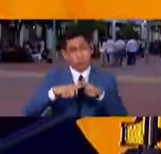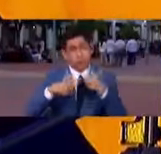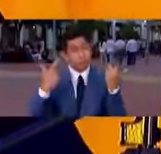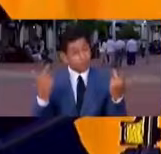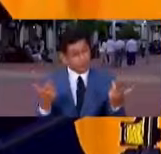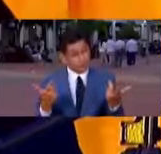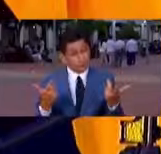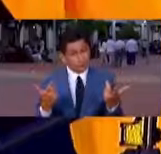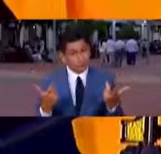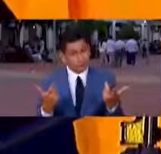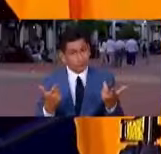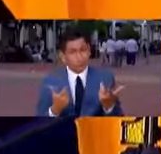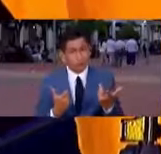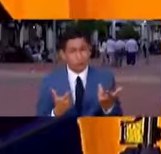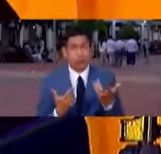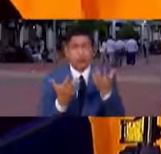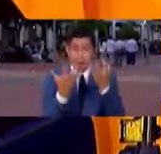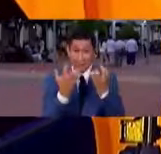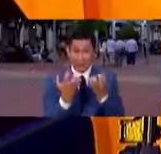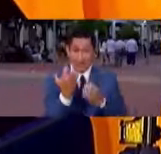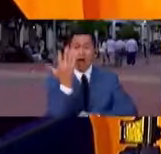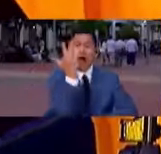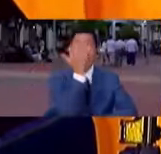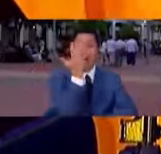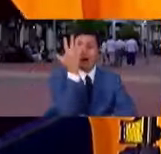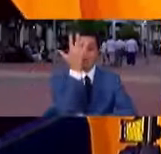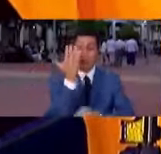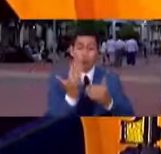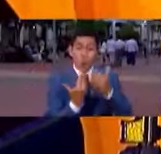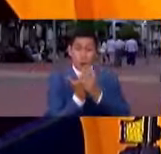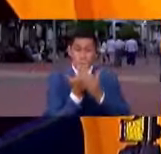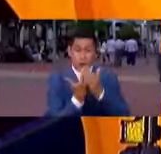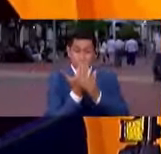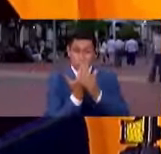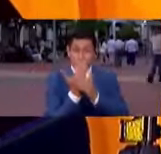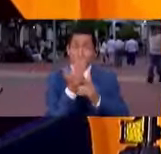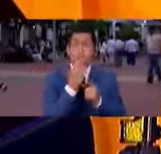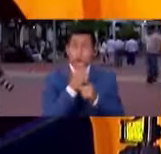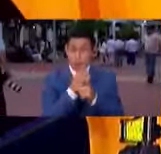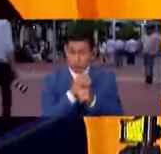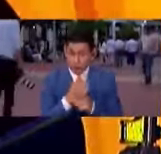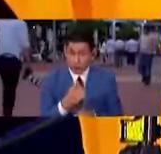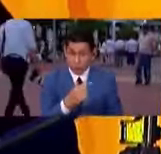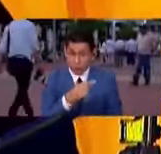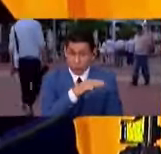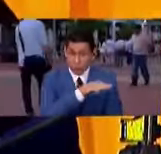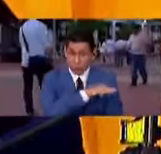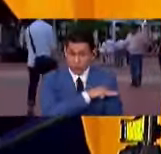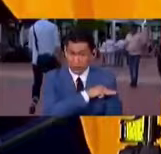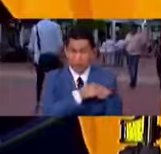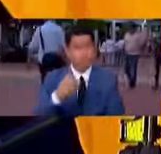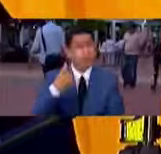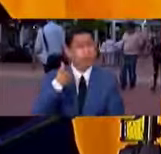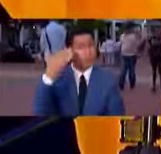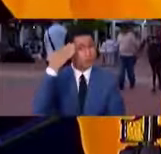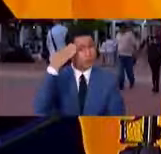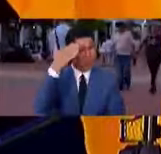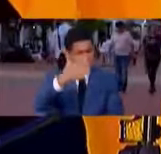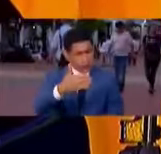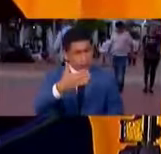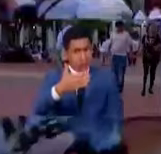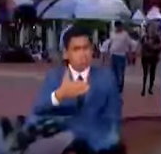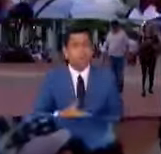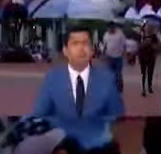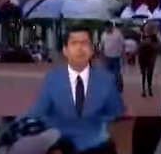Queremos sembrar árboles nativos y ese es el camino que ha aceptado y ha adoptado por convicción Guayaquil.